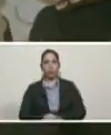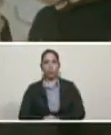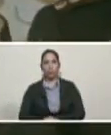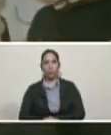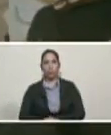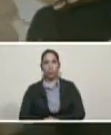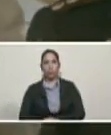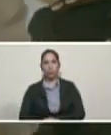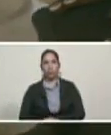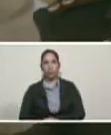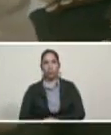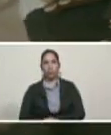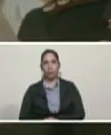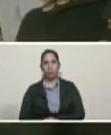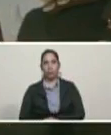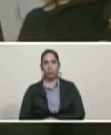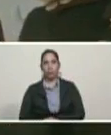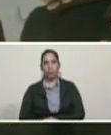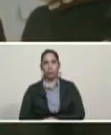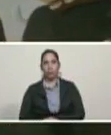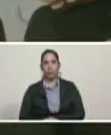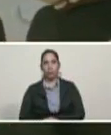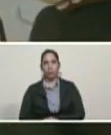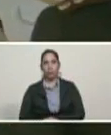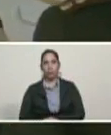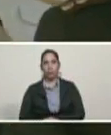en un breve lapso,